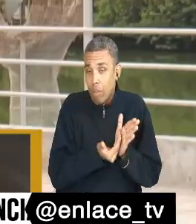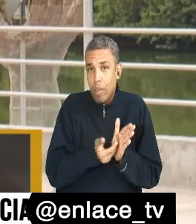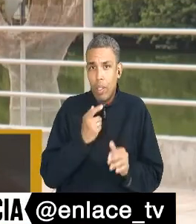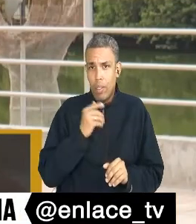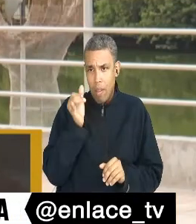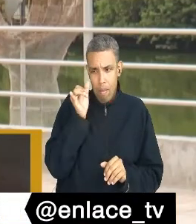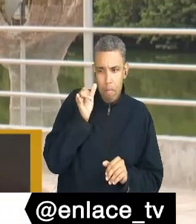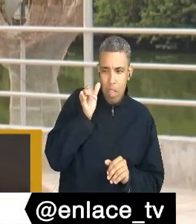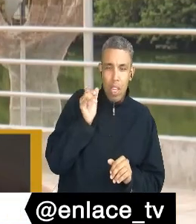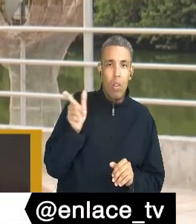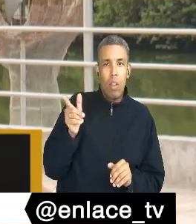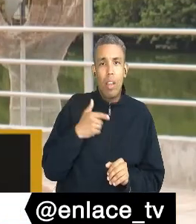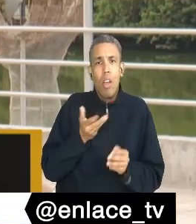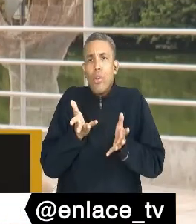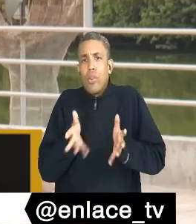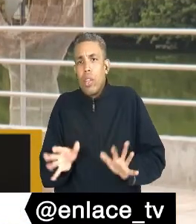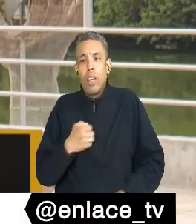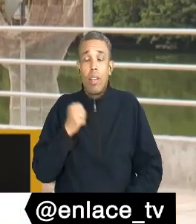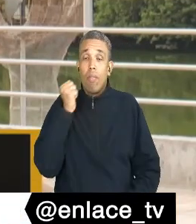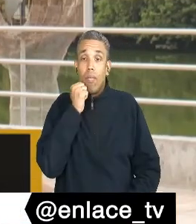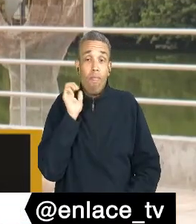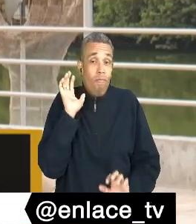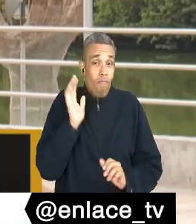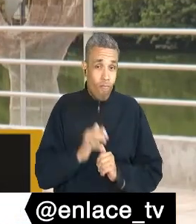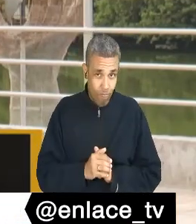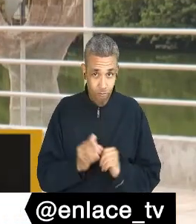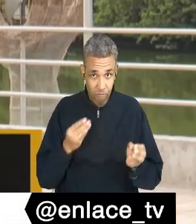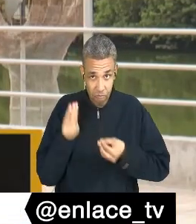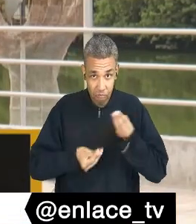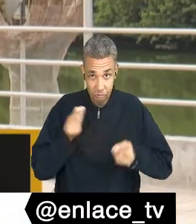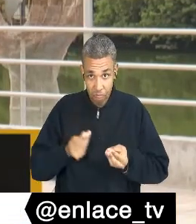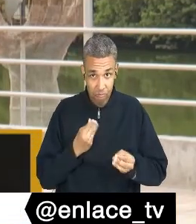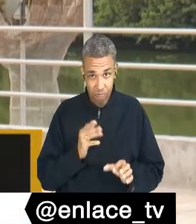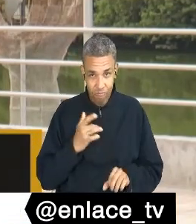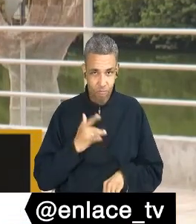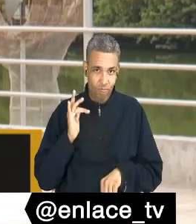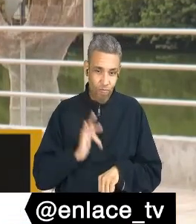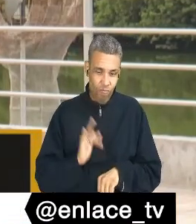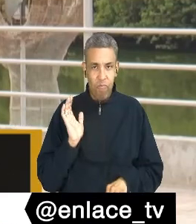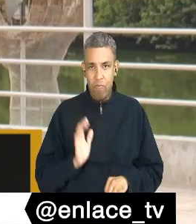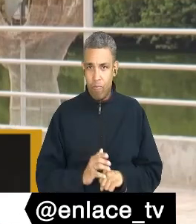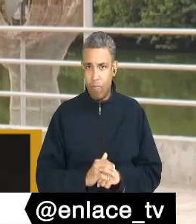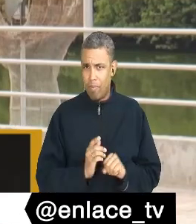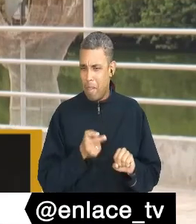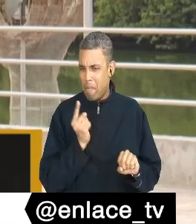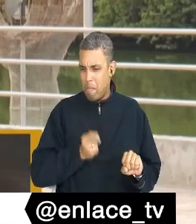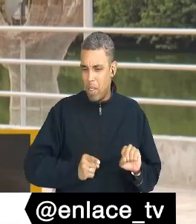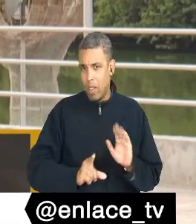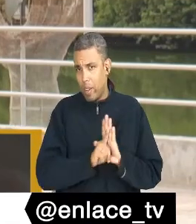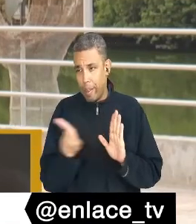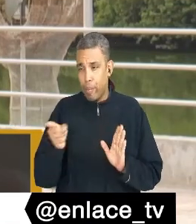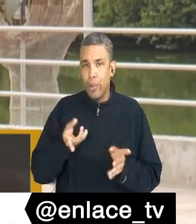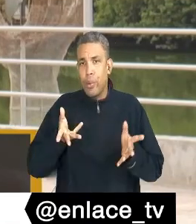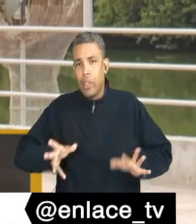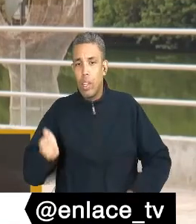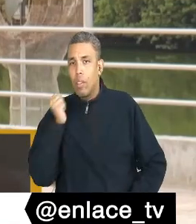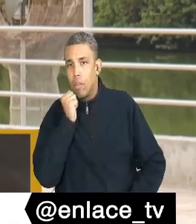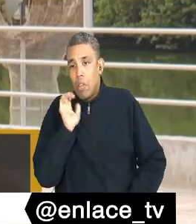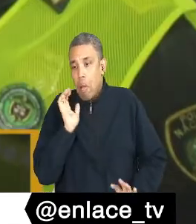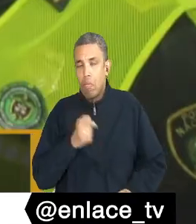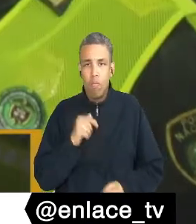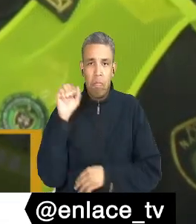están desarrollando el personal de tránsito y finalmente pues se le hace todo lo correspondiente de ley en cuanto a la inmovilización